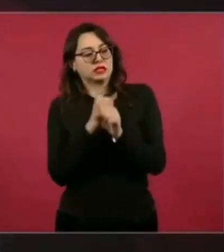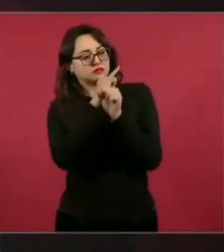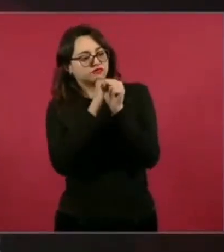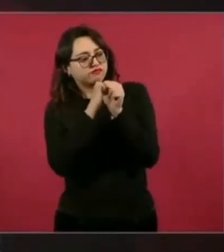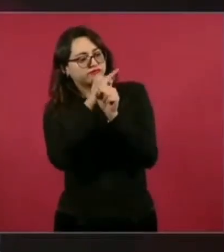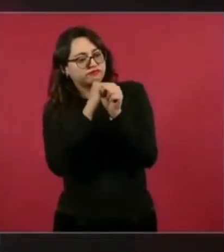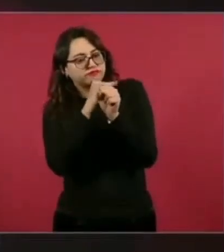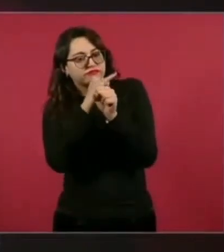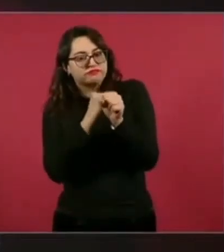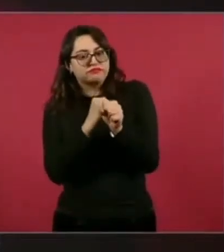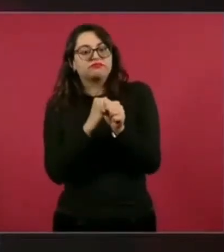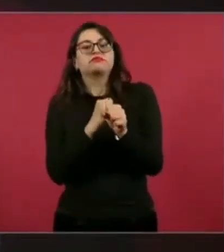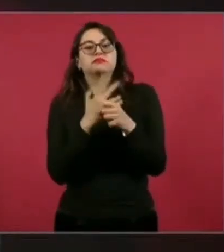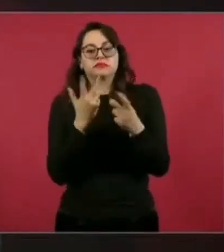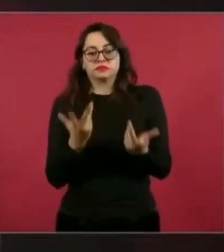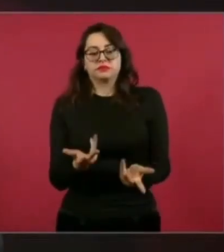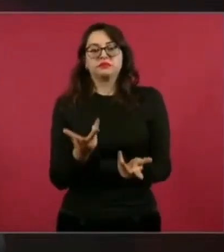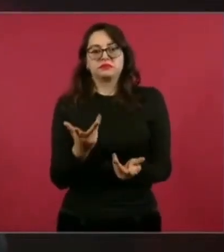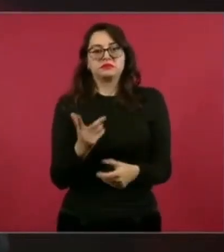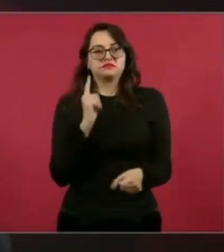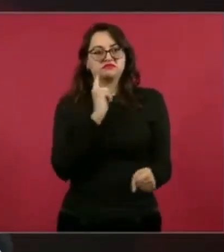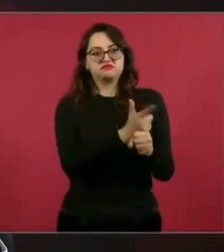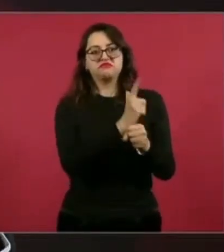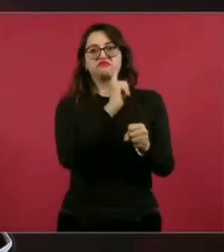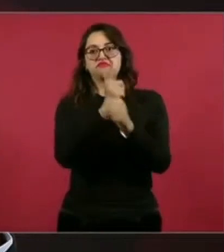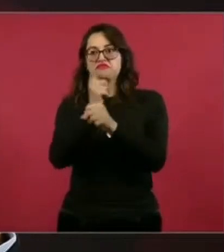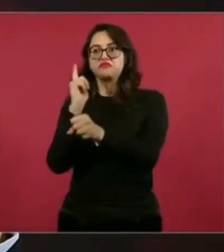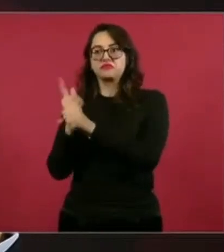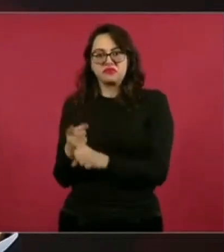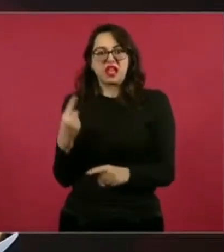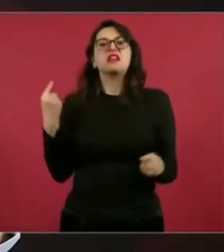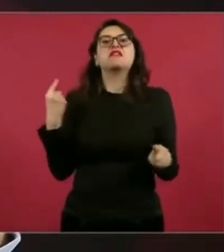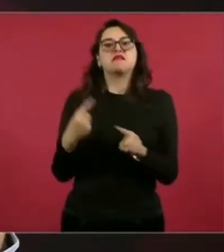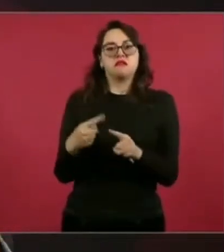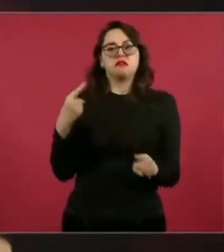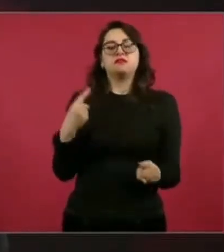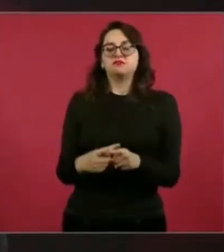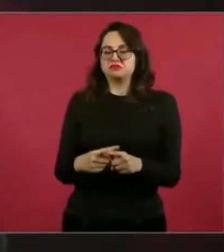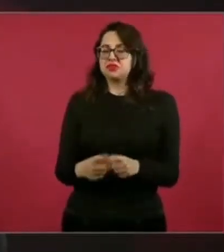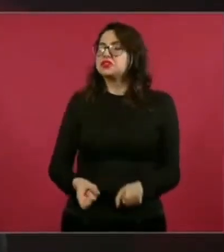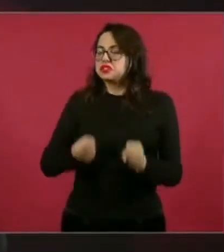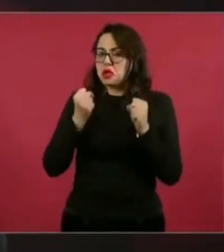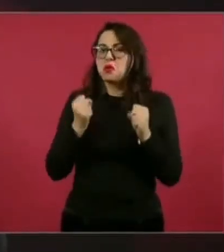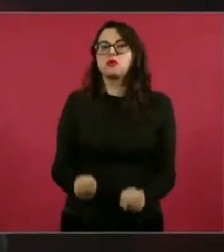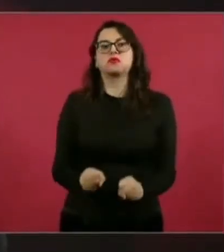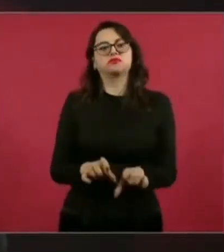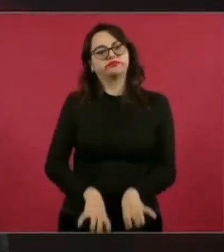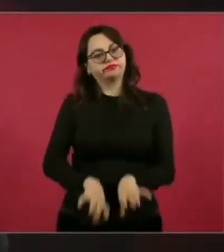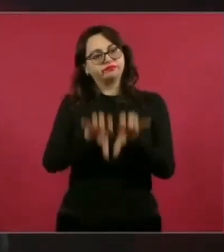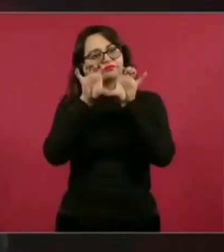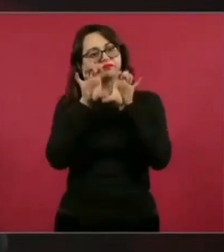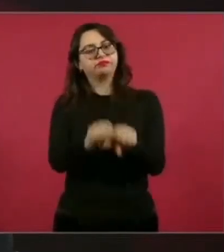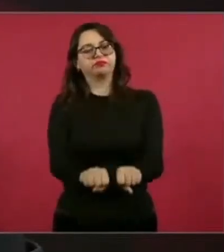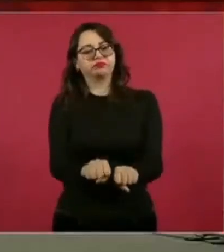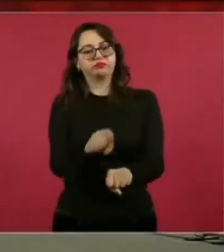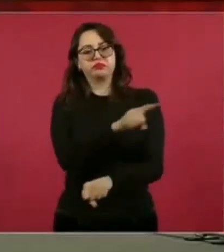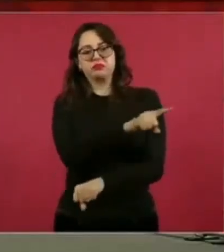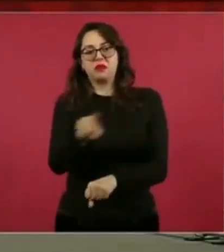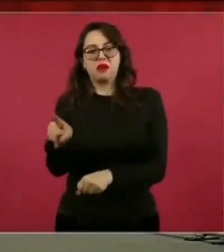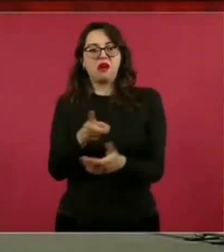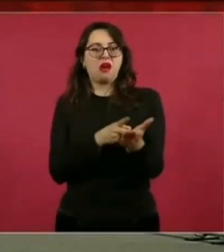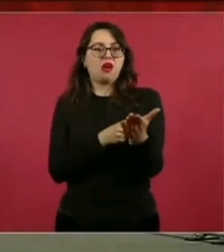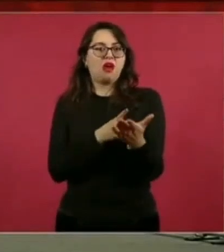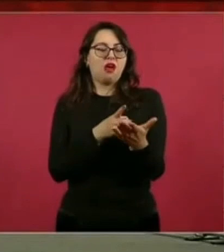investigaciones, se permita localizar a los responsables de este acto de vulneración de datos personales